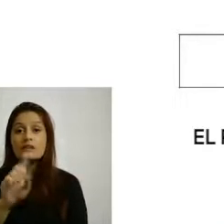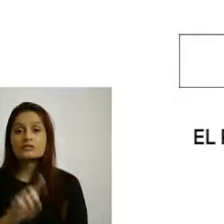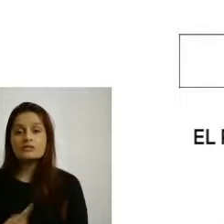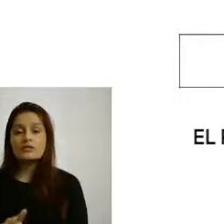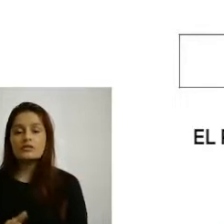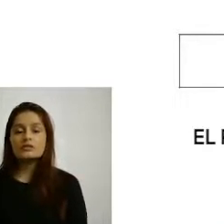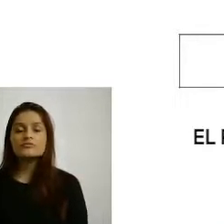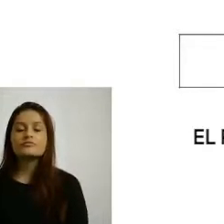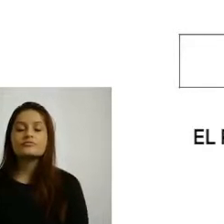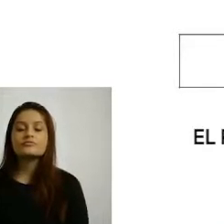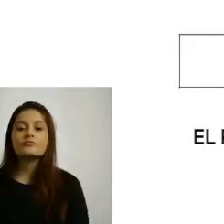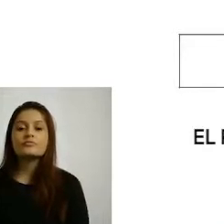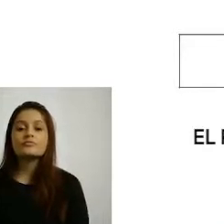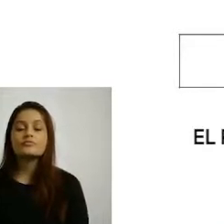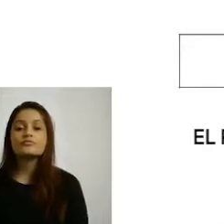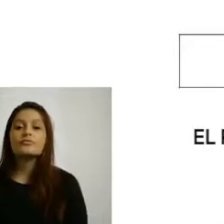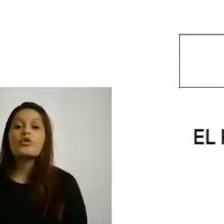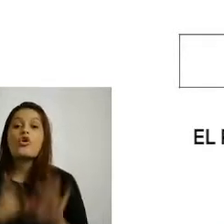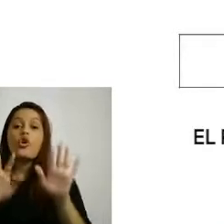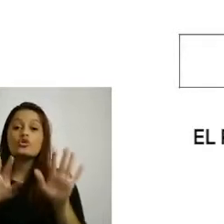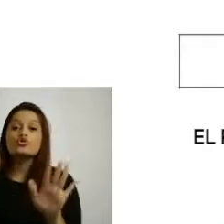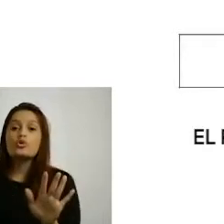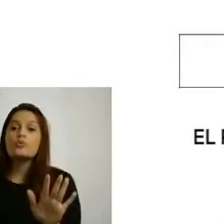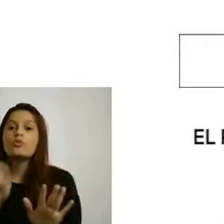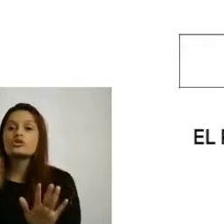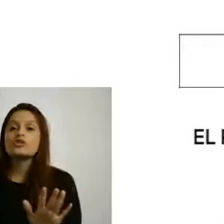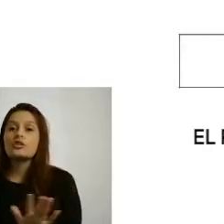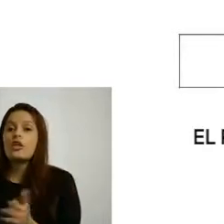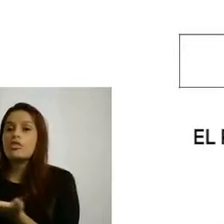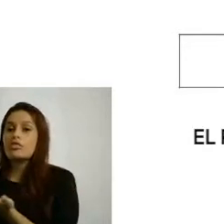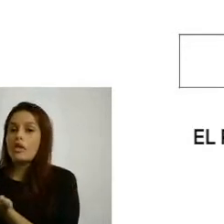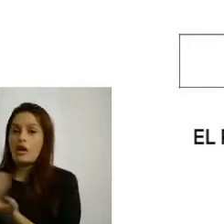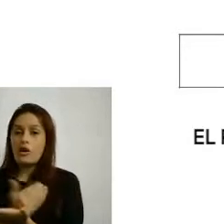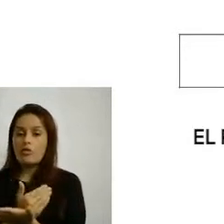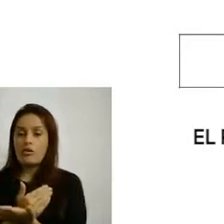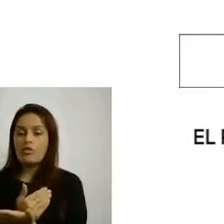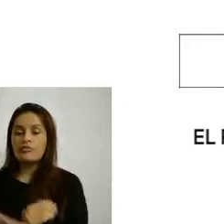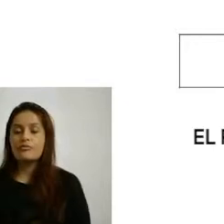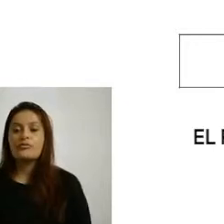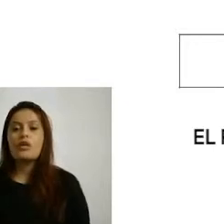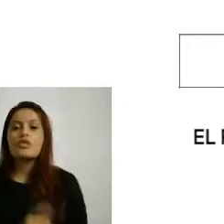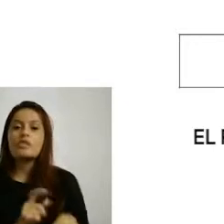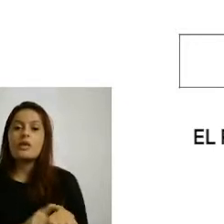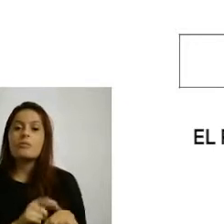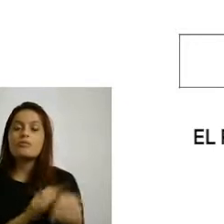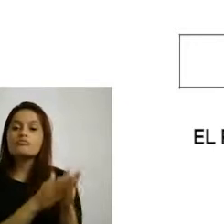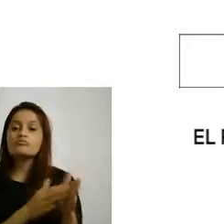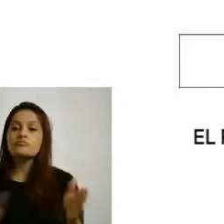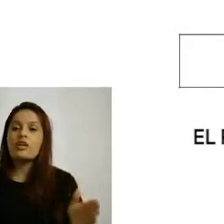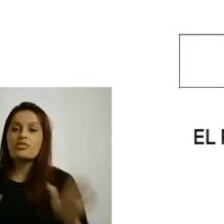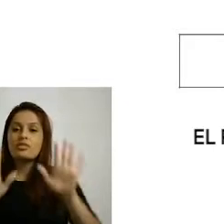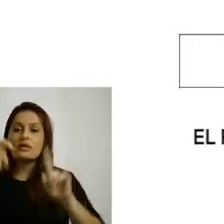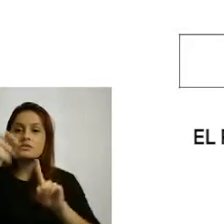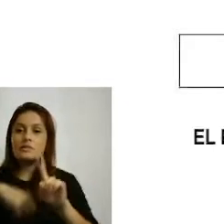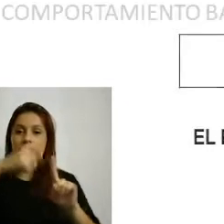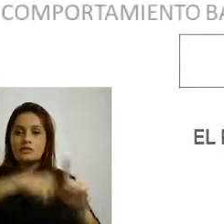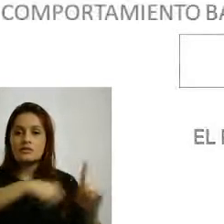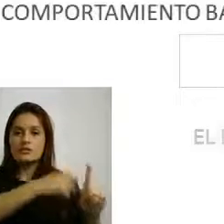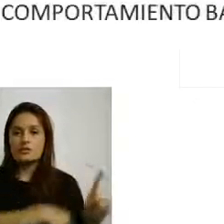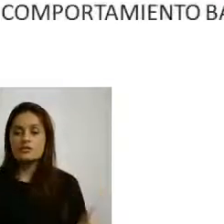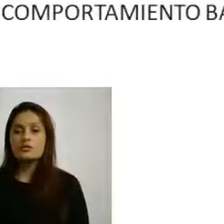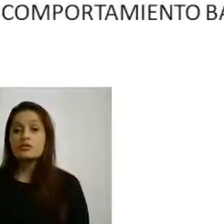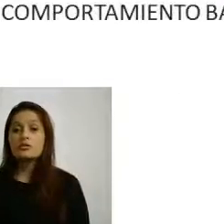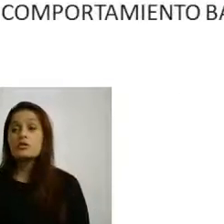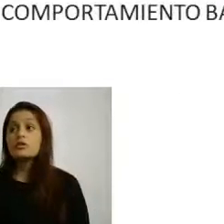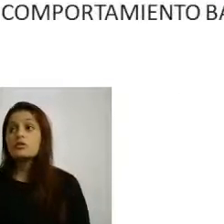SPA con un monto del 8% de lo recaudado, con un plazo de ejecución del servicio de 10 meses. No sé si la